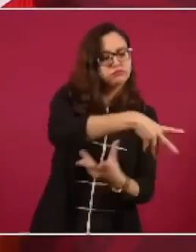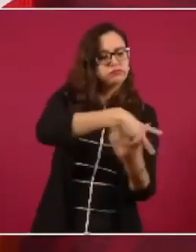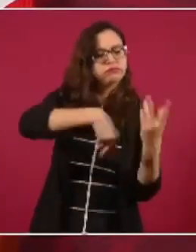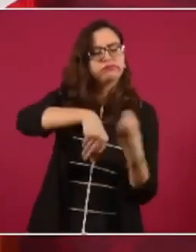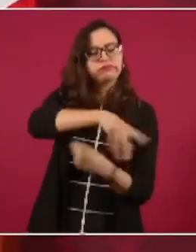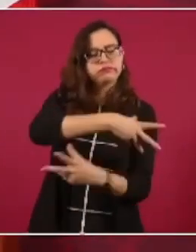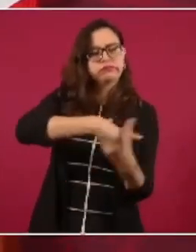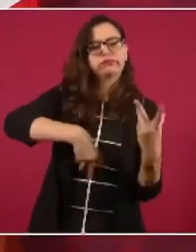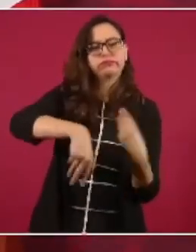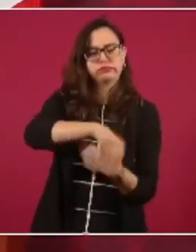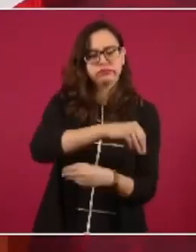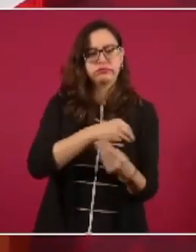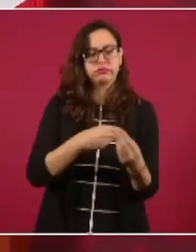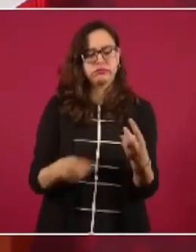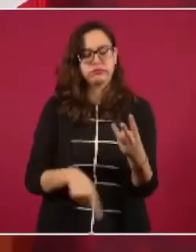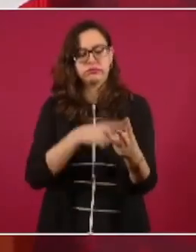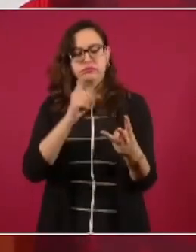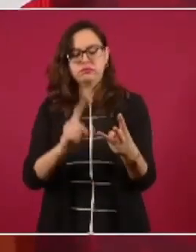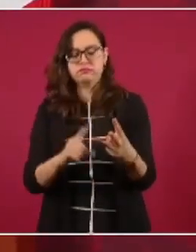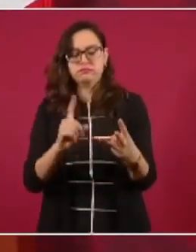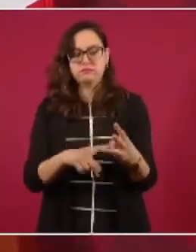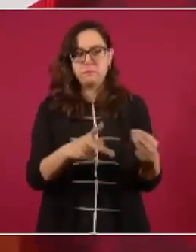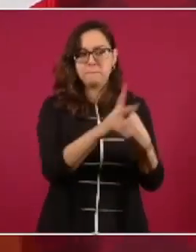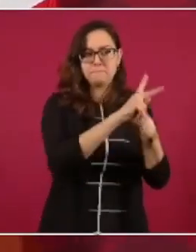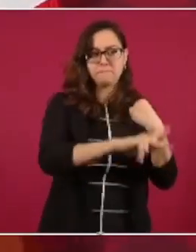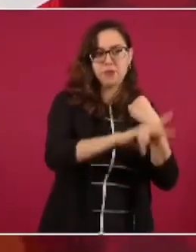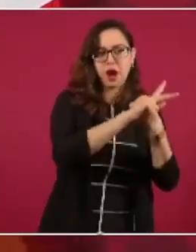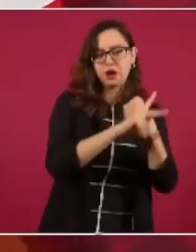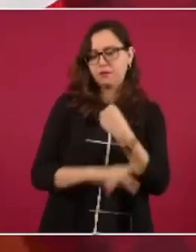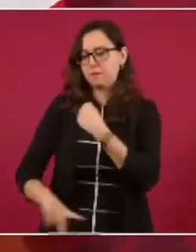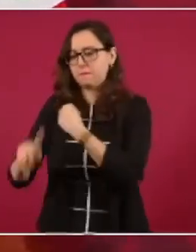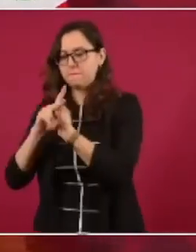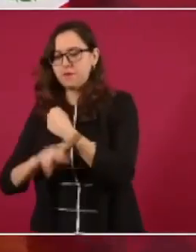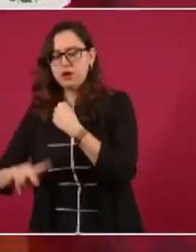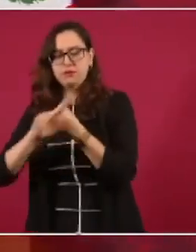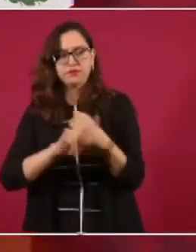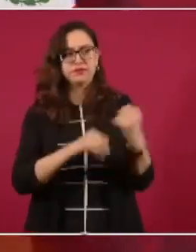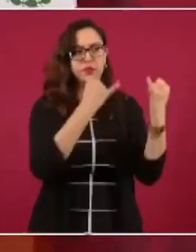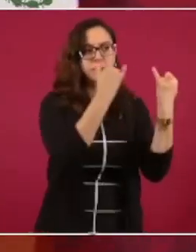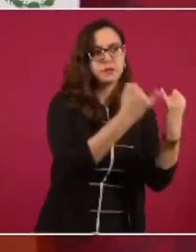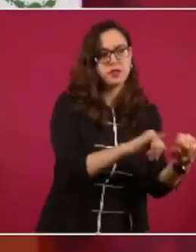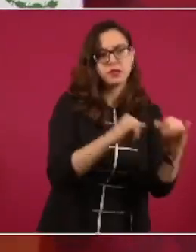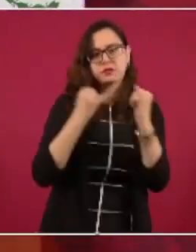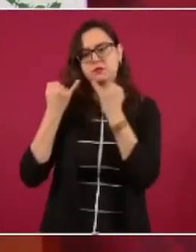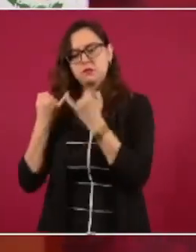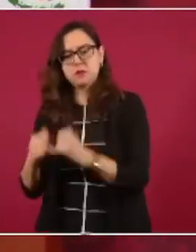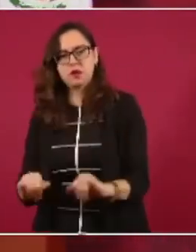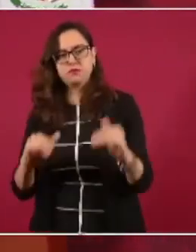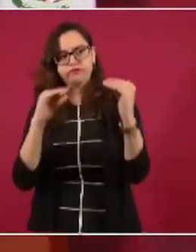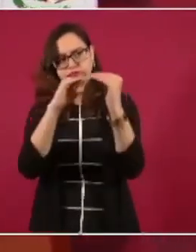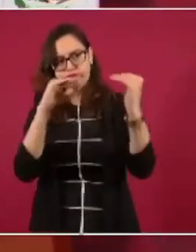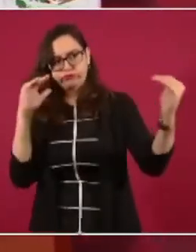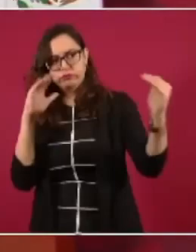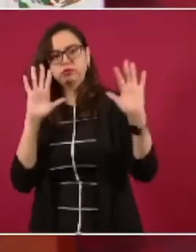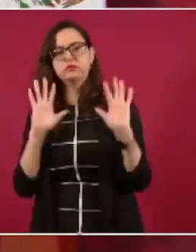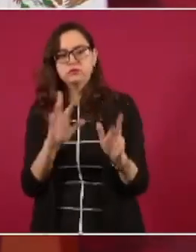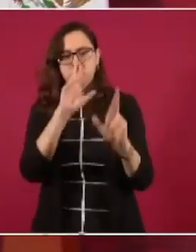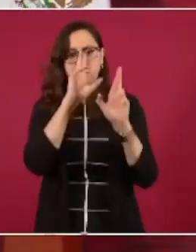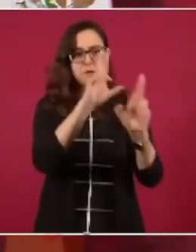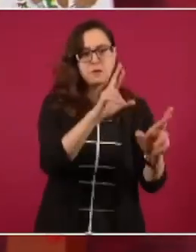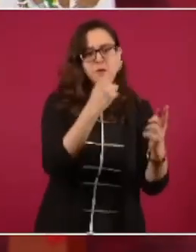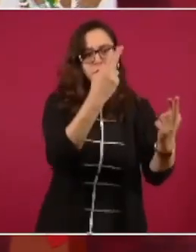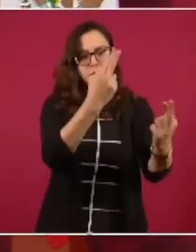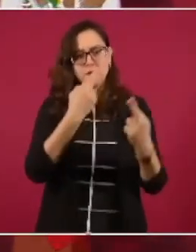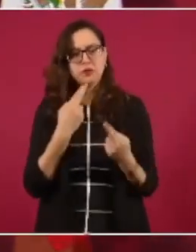con el respeto a las soberanías de los dos países, una política de